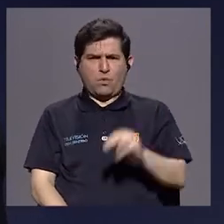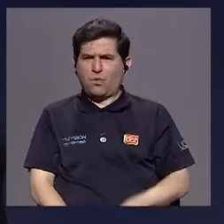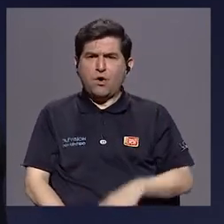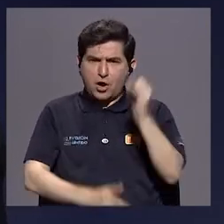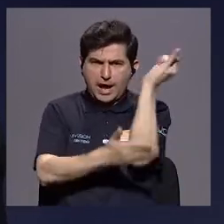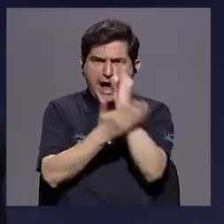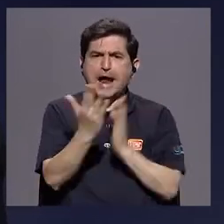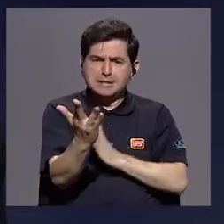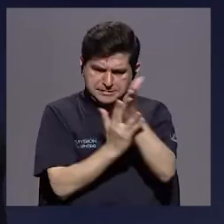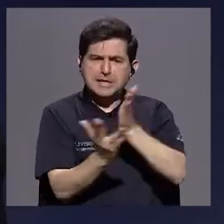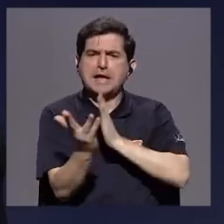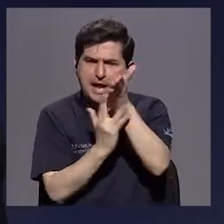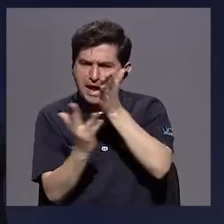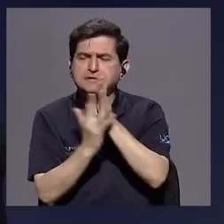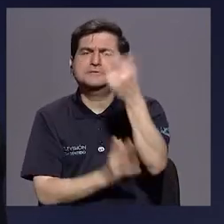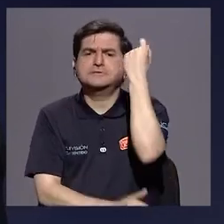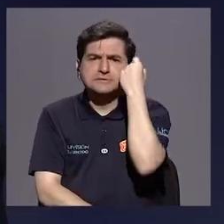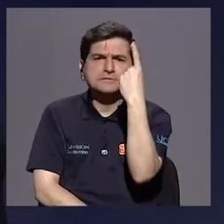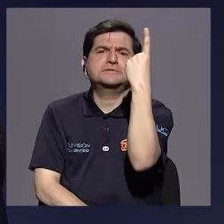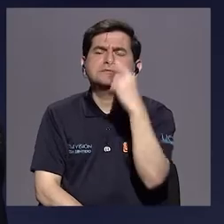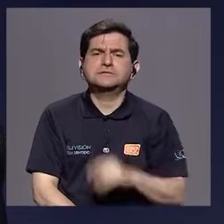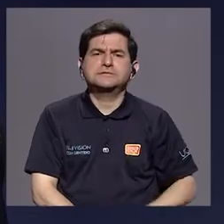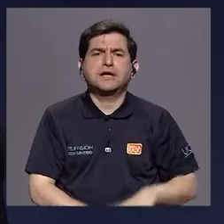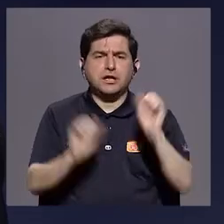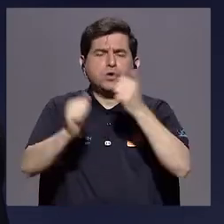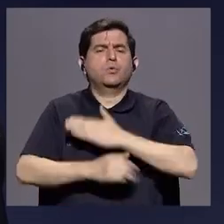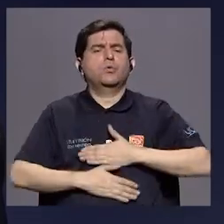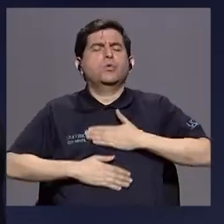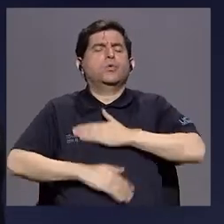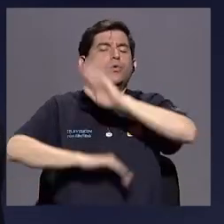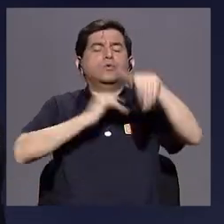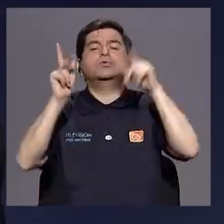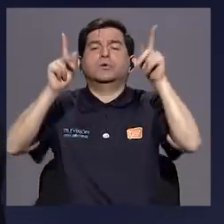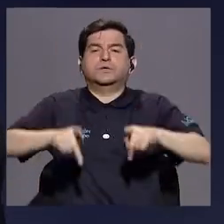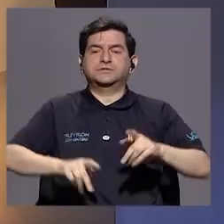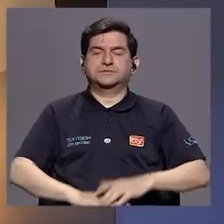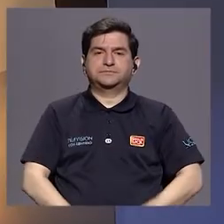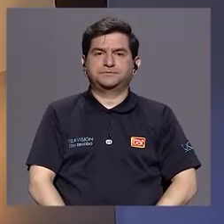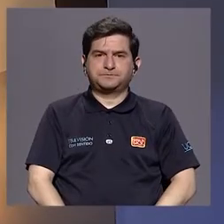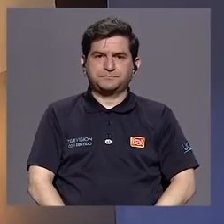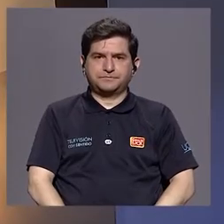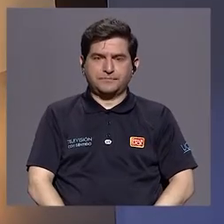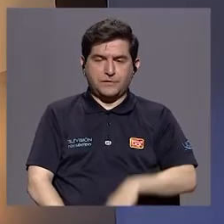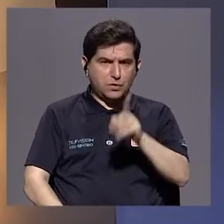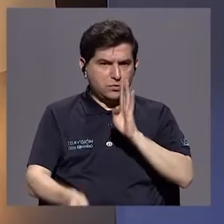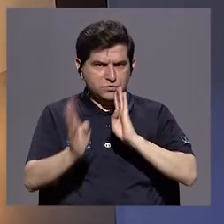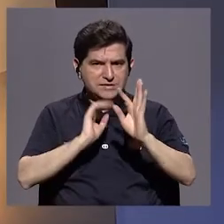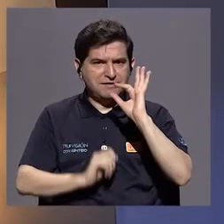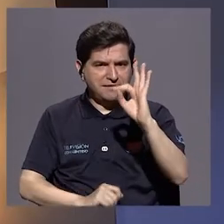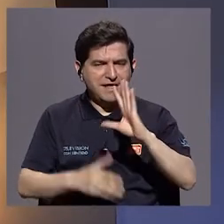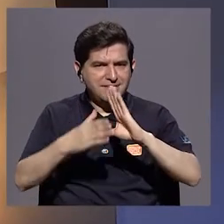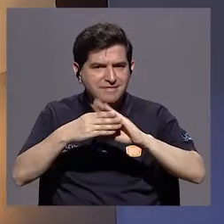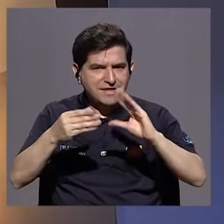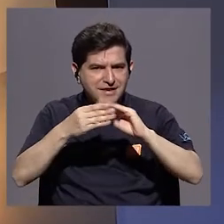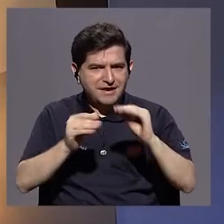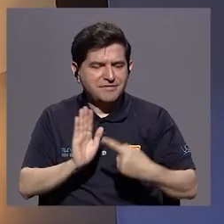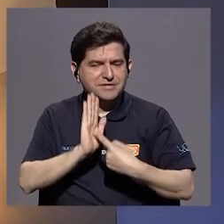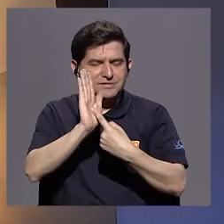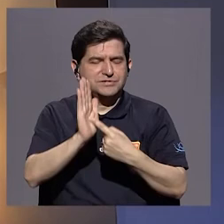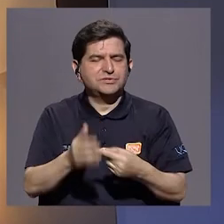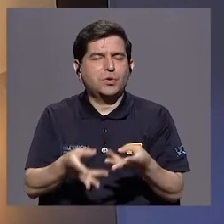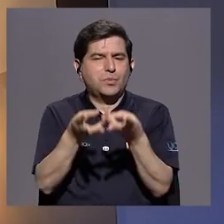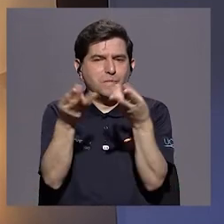ser un arte accesible que se entienda y que se disfrute para todos hablas bien de la narrativa que genera la